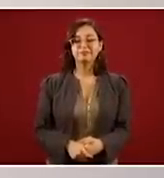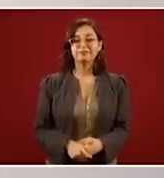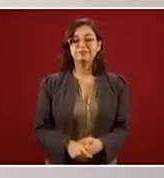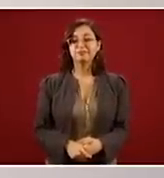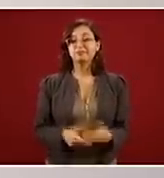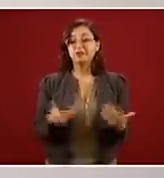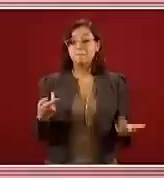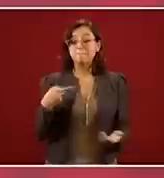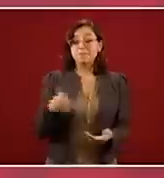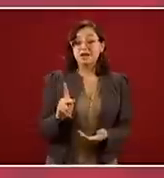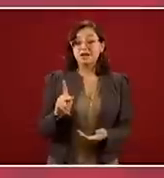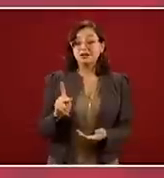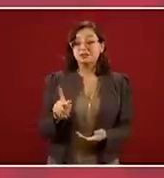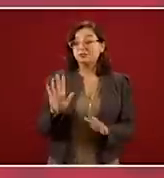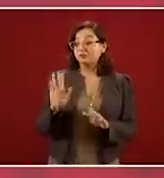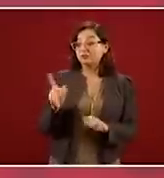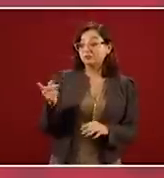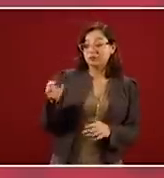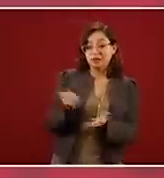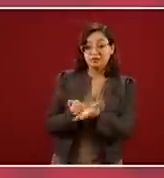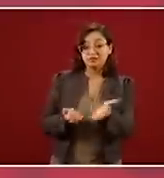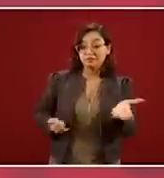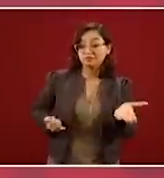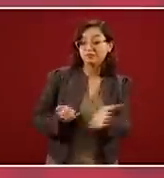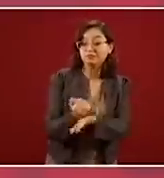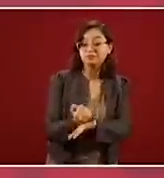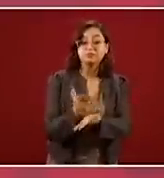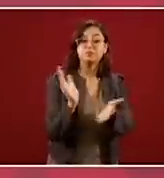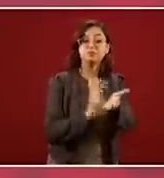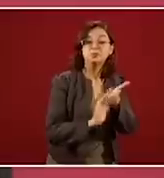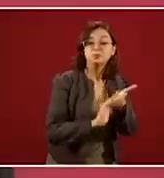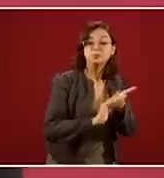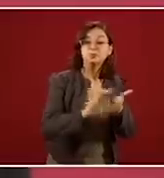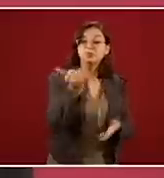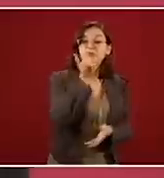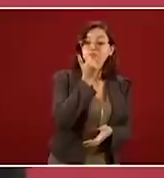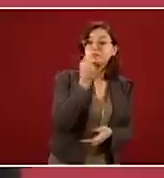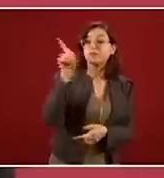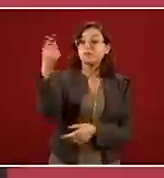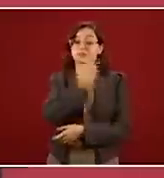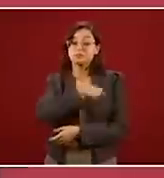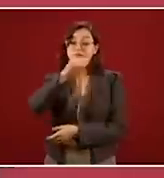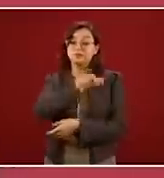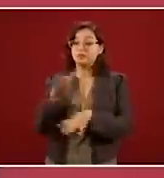decisión de perdonarlo, cuando lo detienen en España, lo tienen que dejar libre.